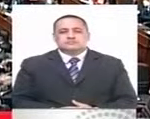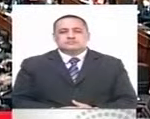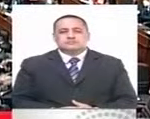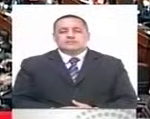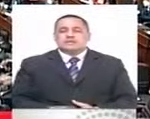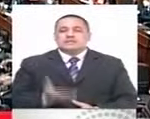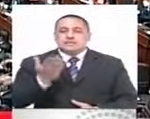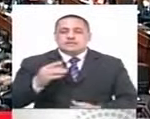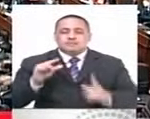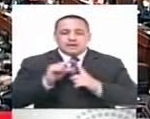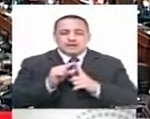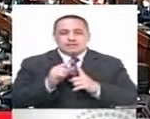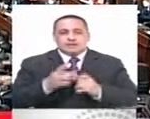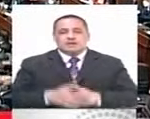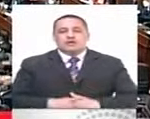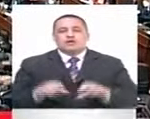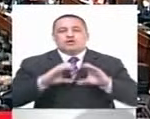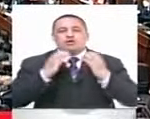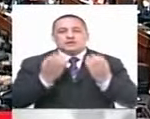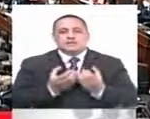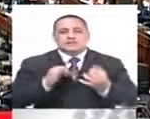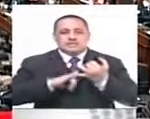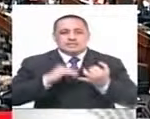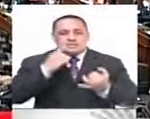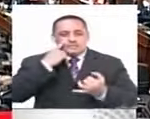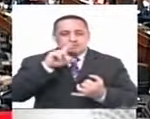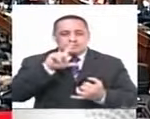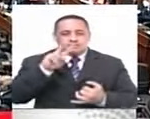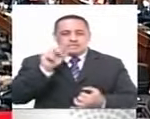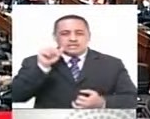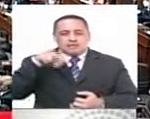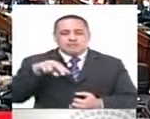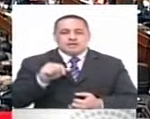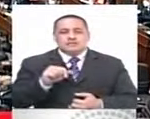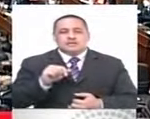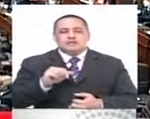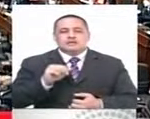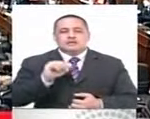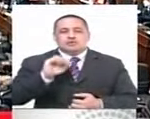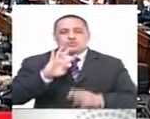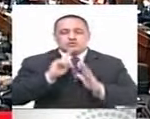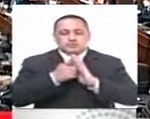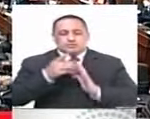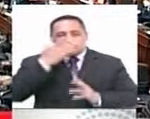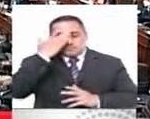Tiene la palabra la congresista Silvana Robles por 4 minutos.